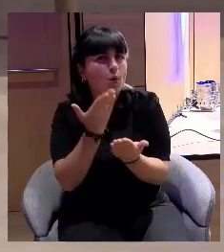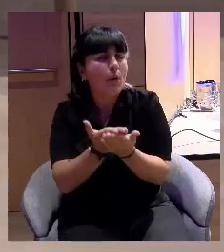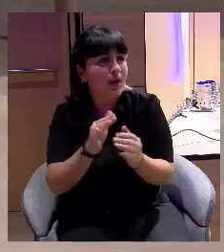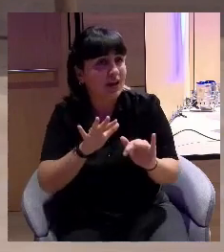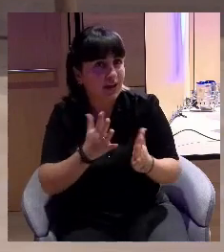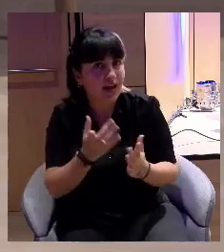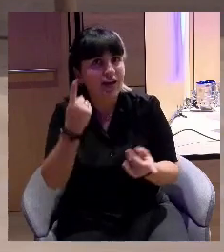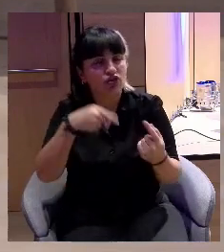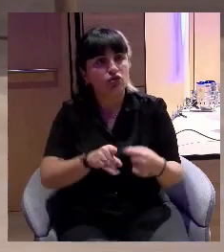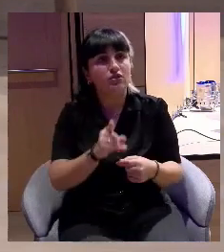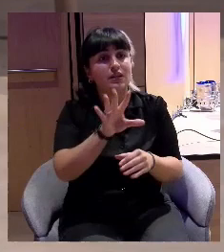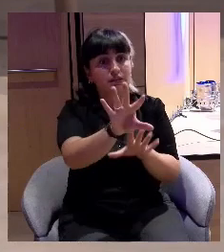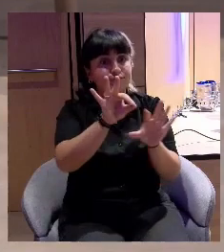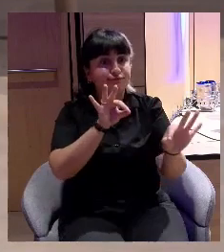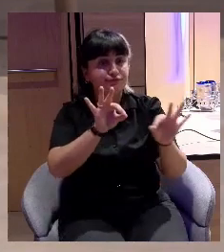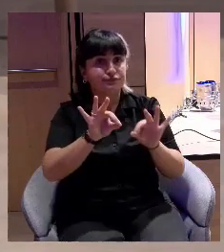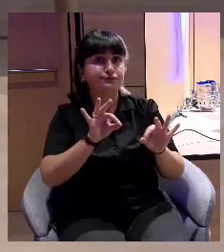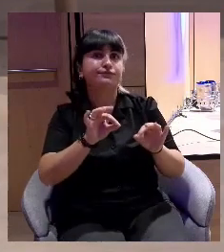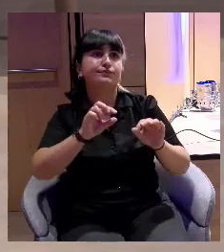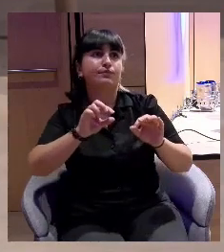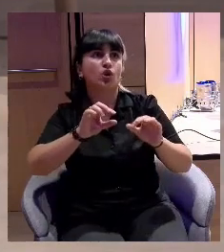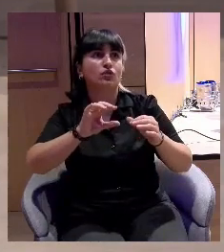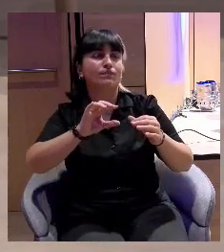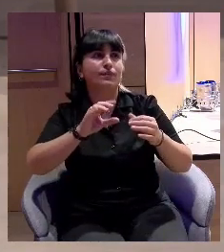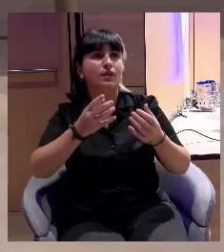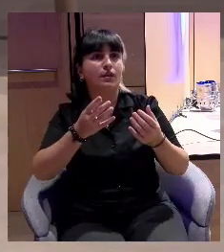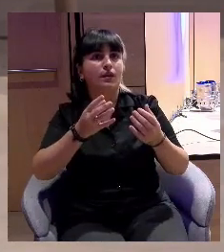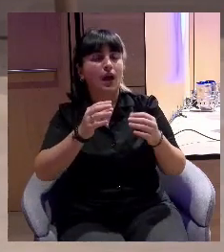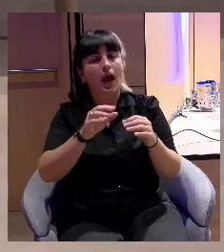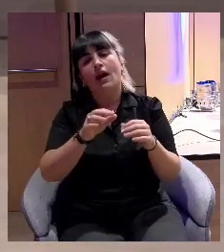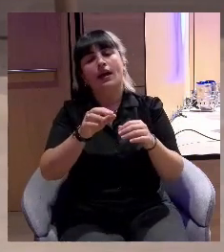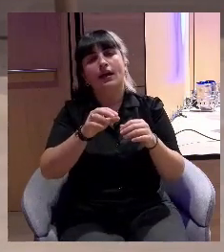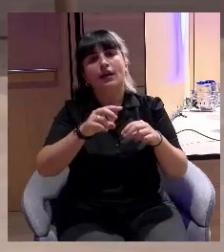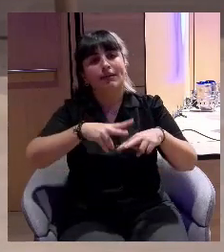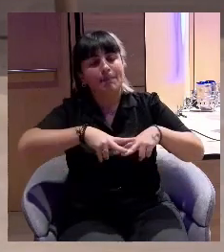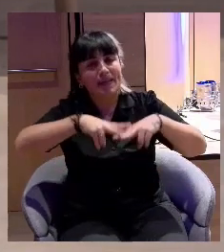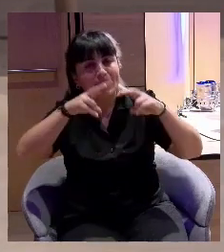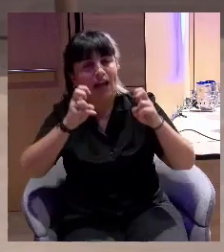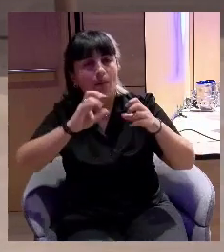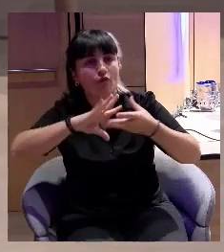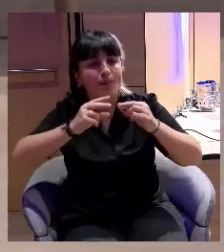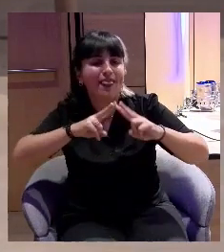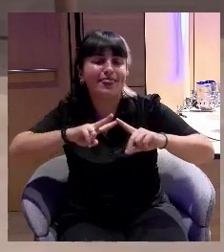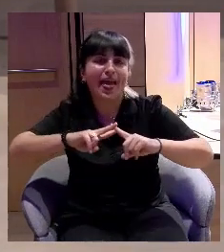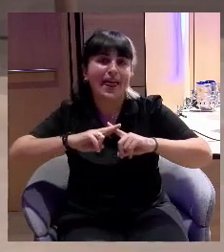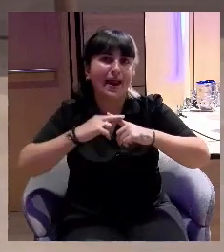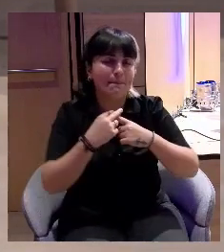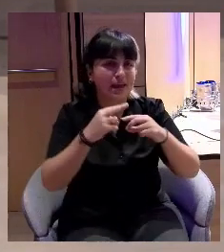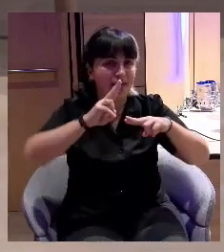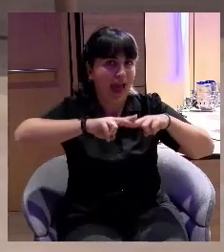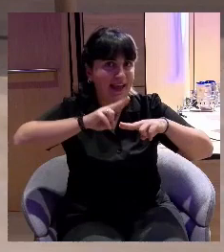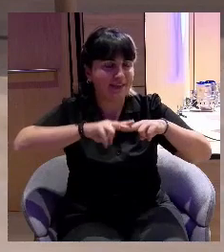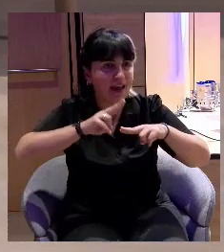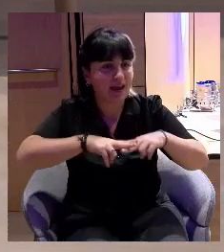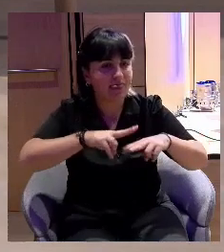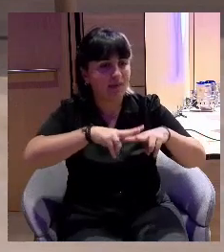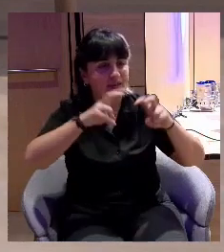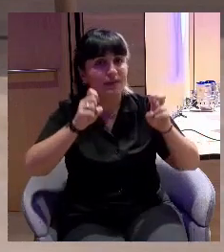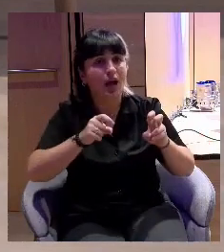es tener como una herramienta que le permita al ciudadano consultar de una forma más fácil esta información. Están los especiales